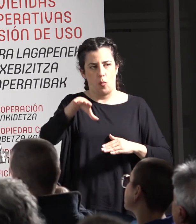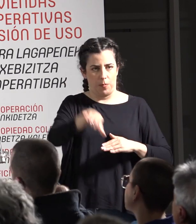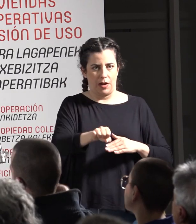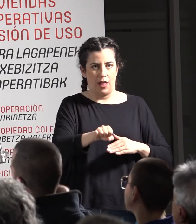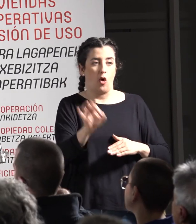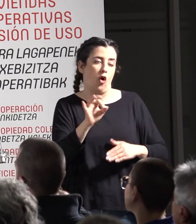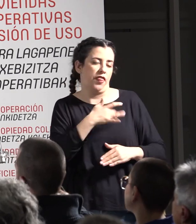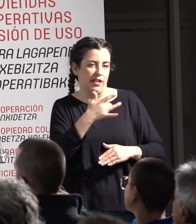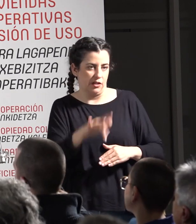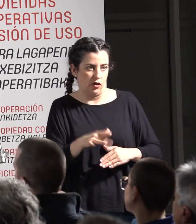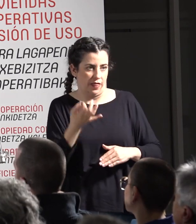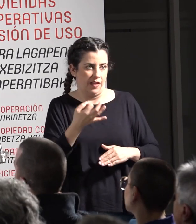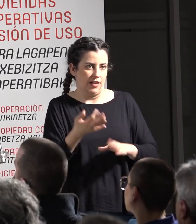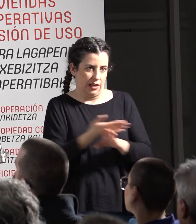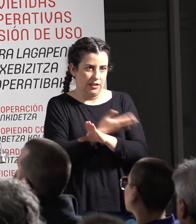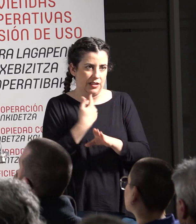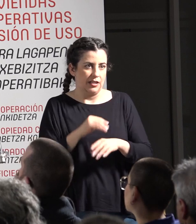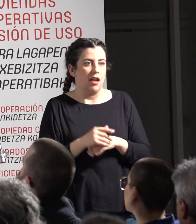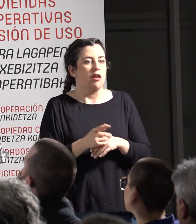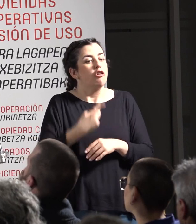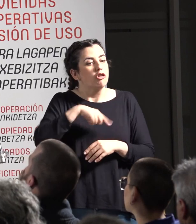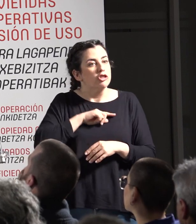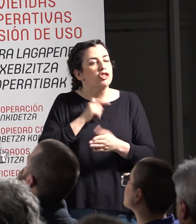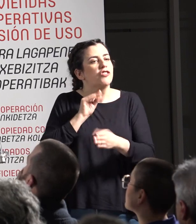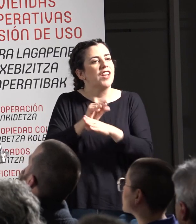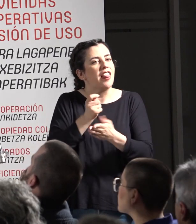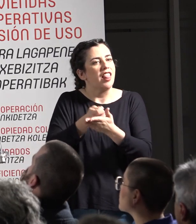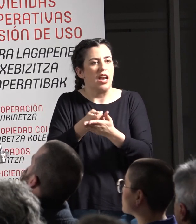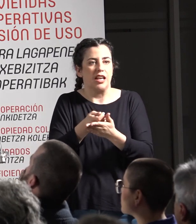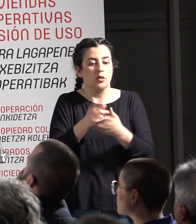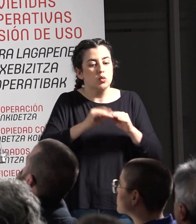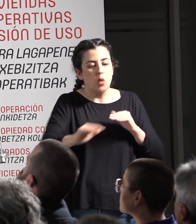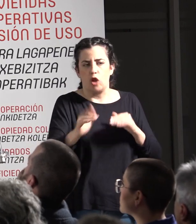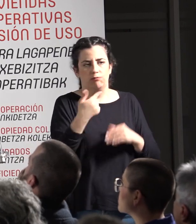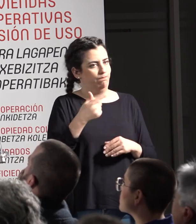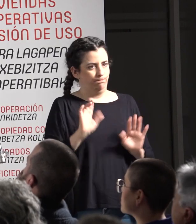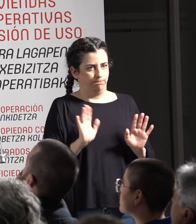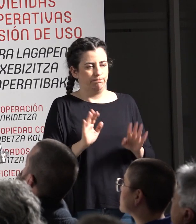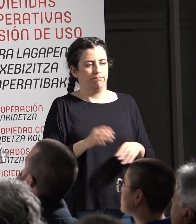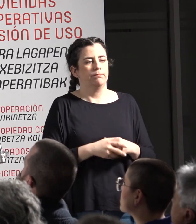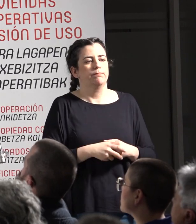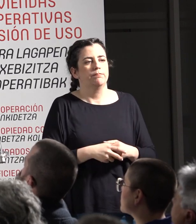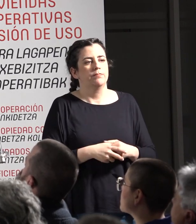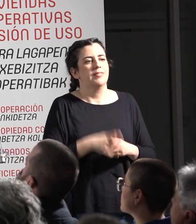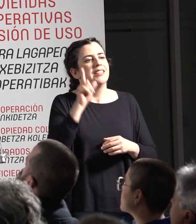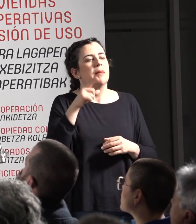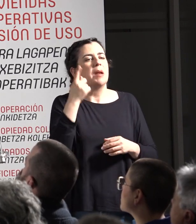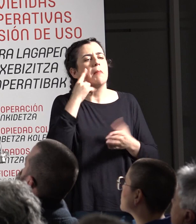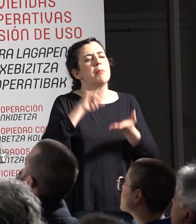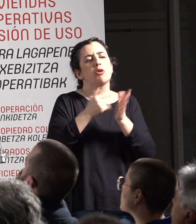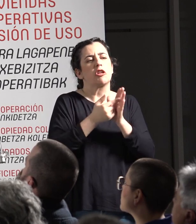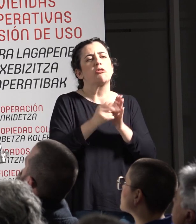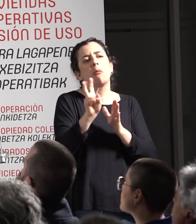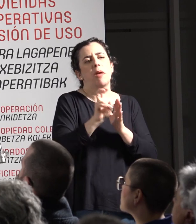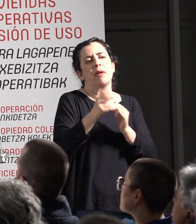la cesión. No entramos nosotros en financiar el suelo. Y luego también la propia viabilidad del proyecto,